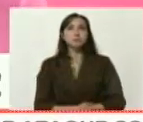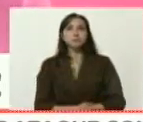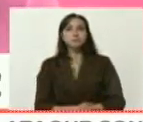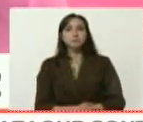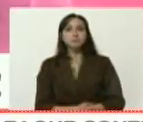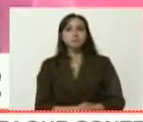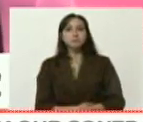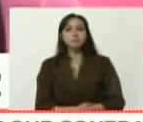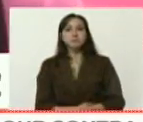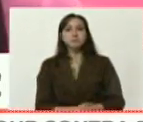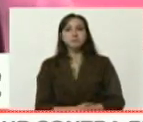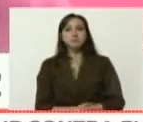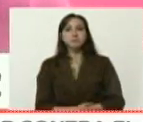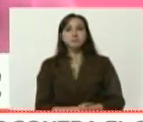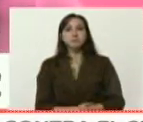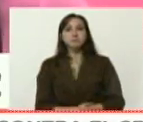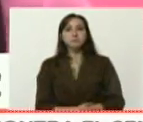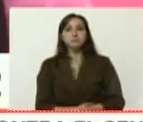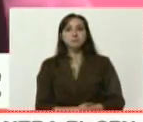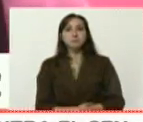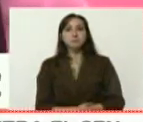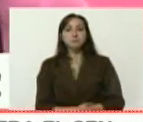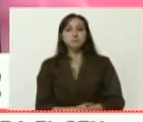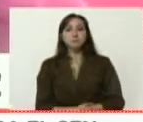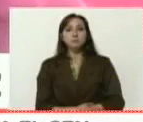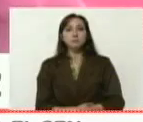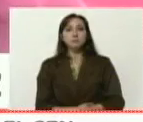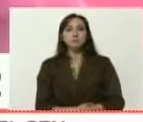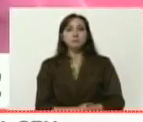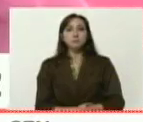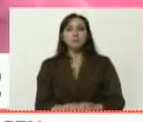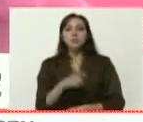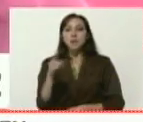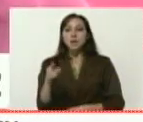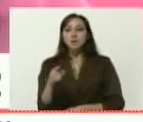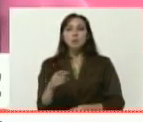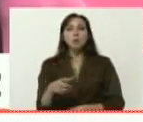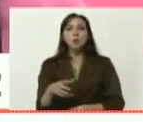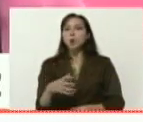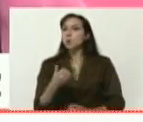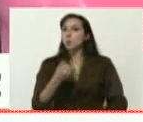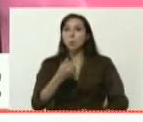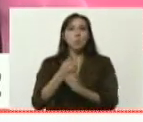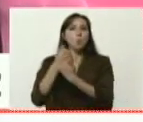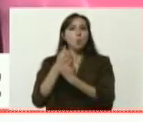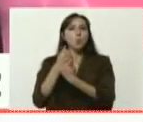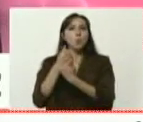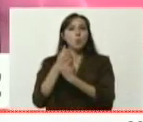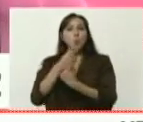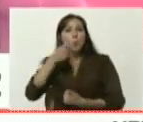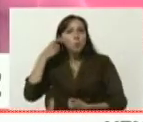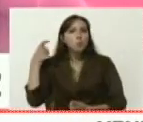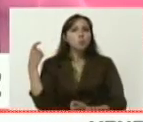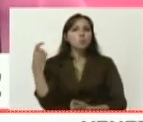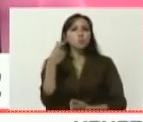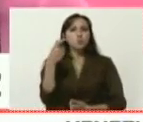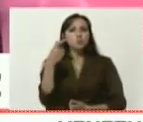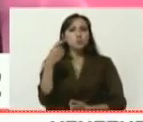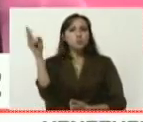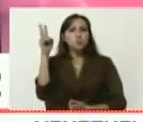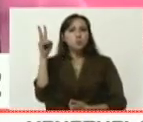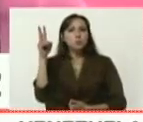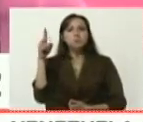Quienes se han volteado y le han volteado y dado la espalda al pueblo de Venezuela, quedarán en el